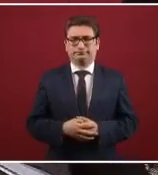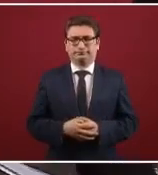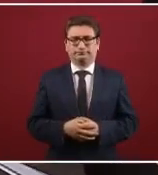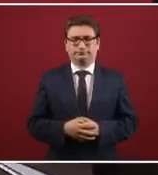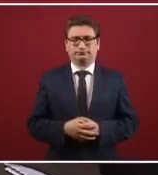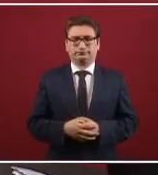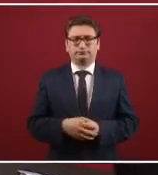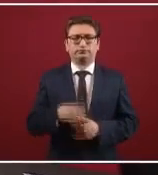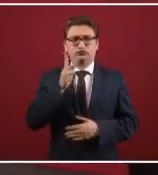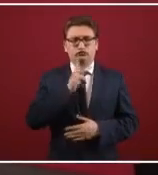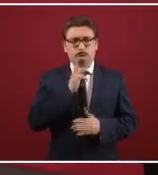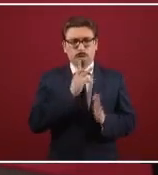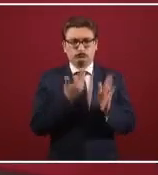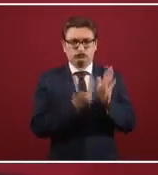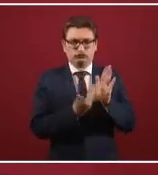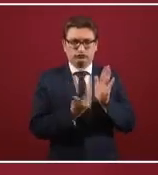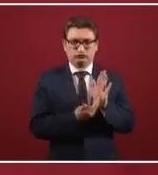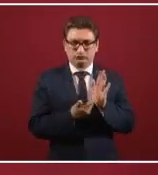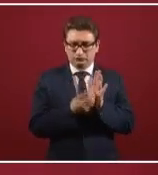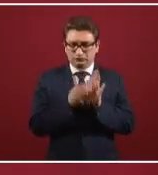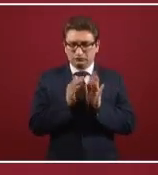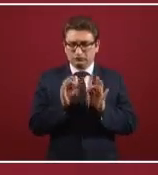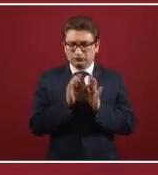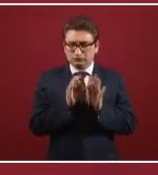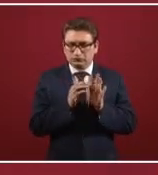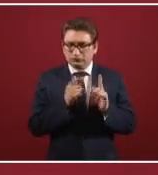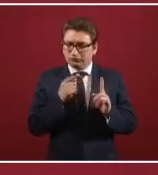pruebas puntuales